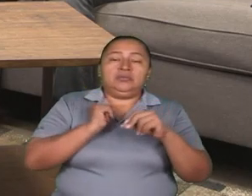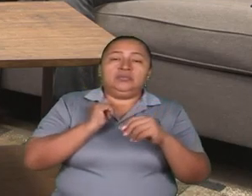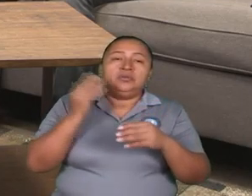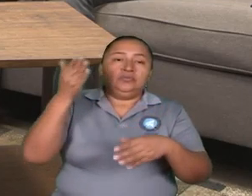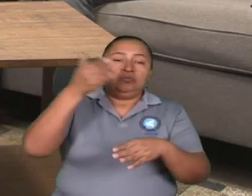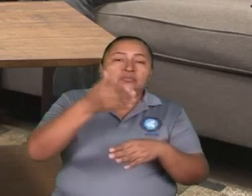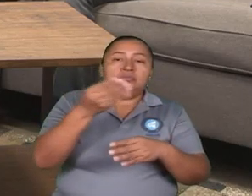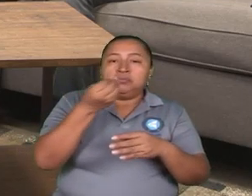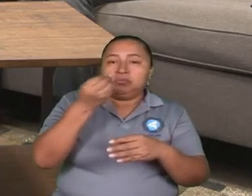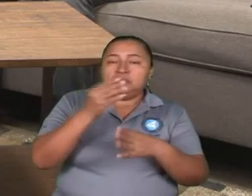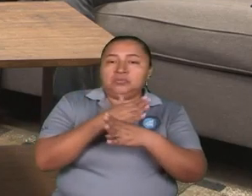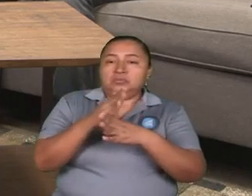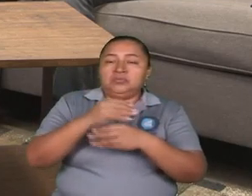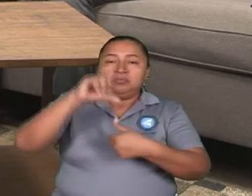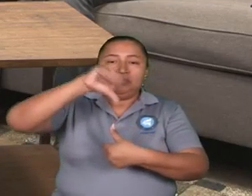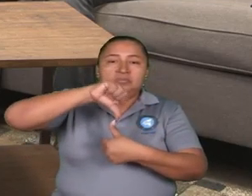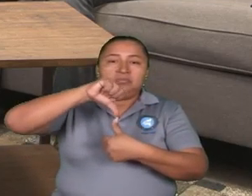presentes,